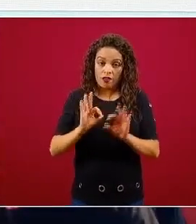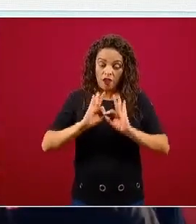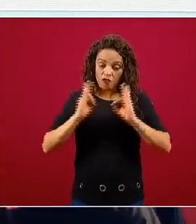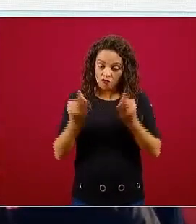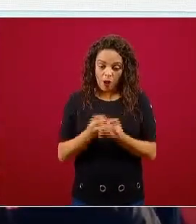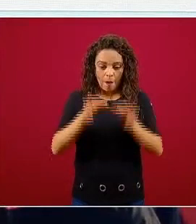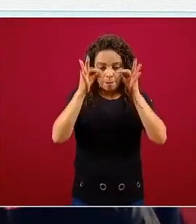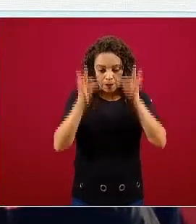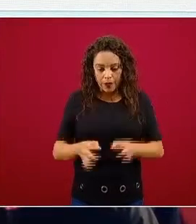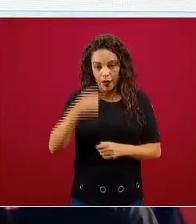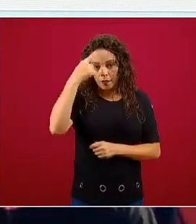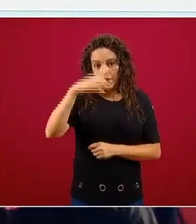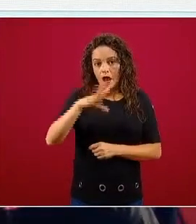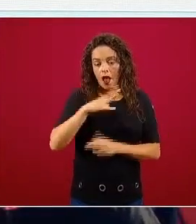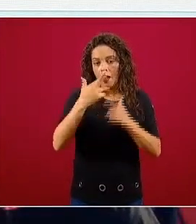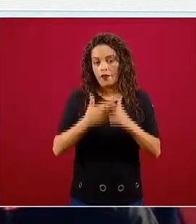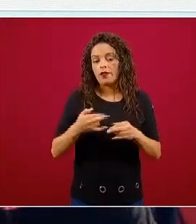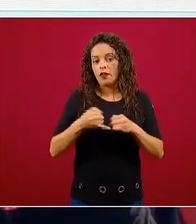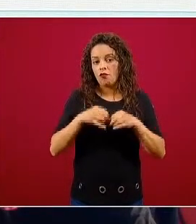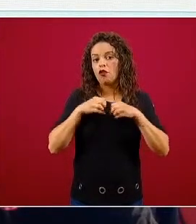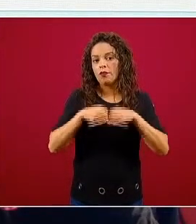favor.